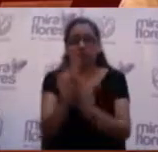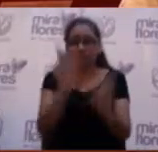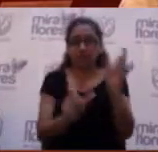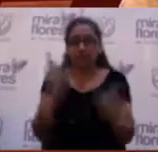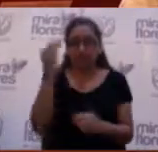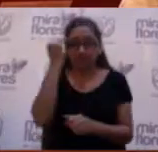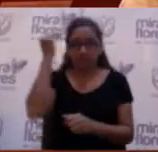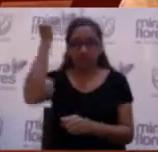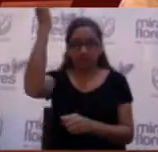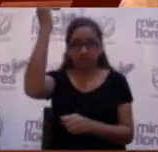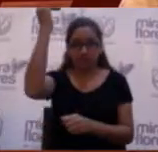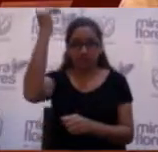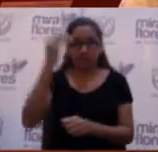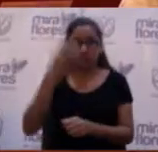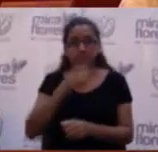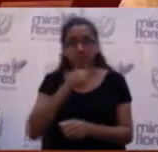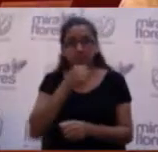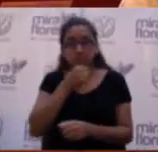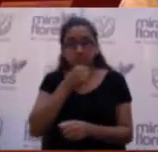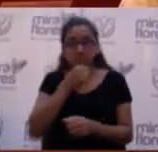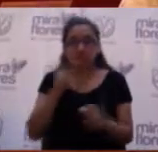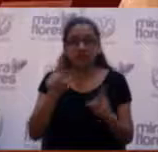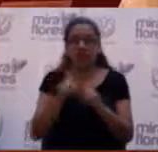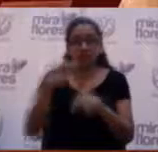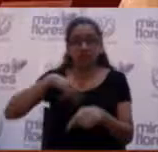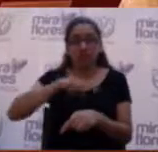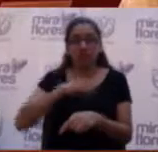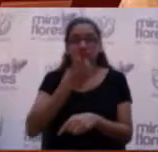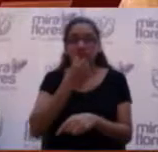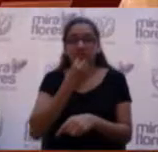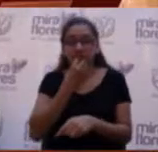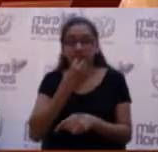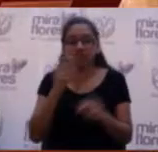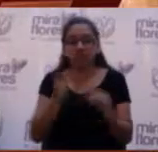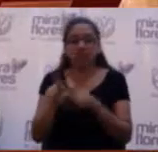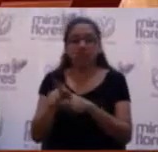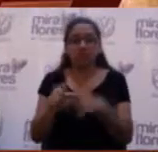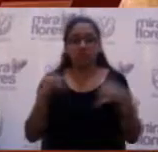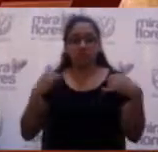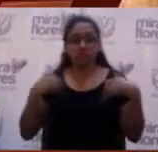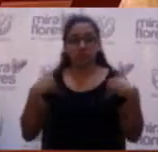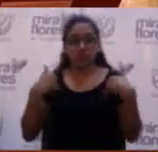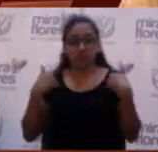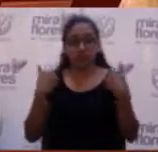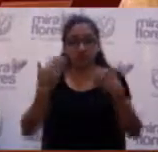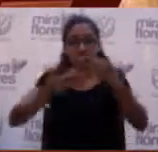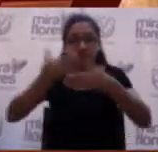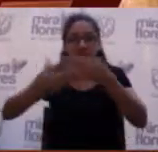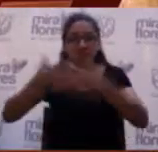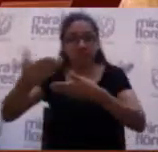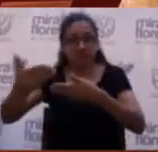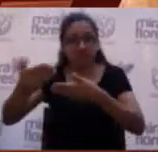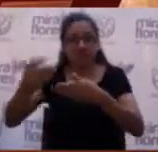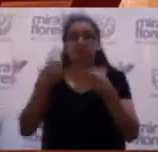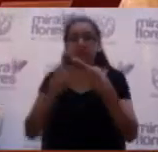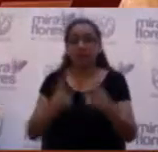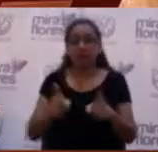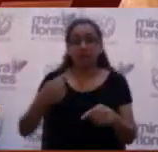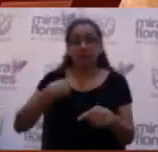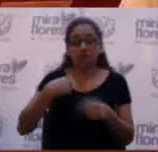también. Adultos mayores a quienes cariñosamente nosotros los llamamos de la juventud prolongada. Y algo que me ha sorprendido a